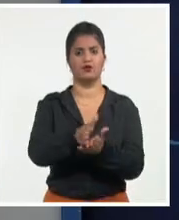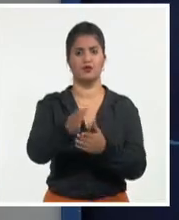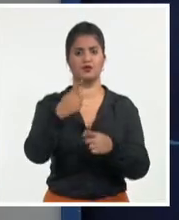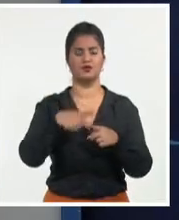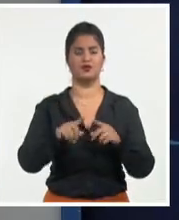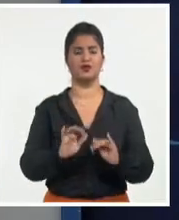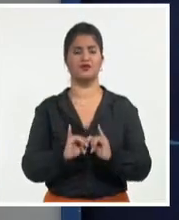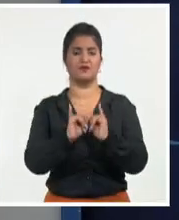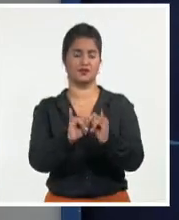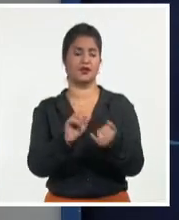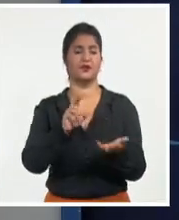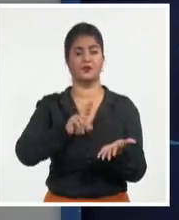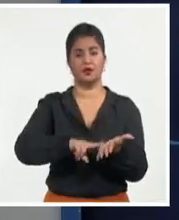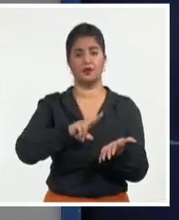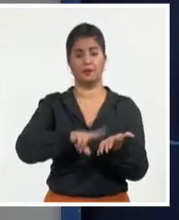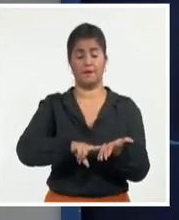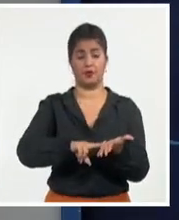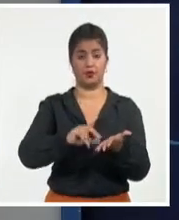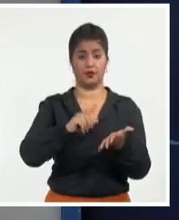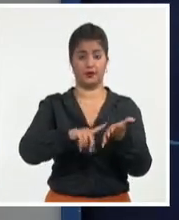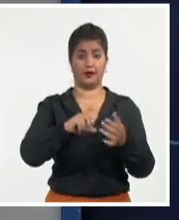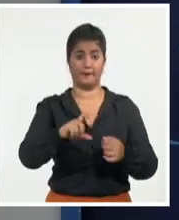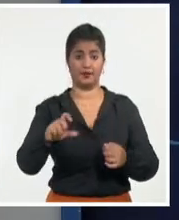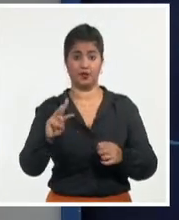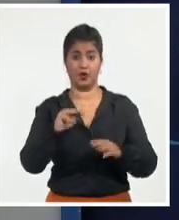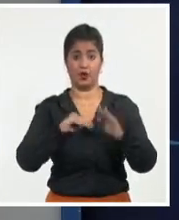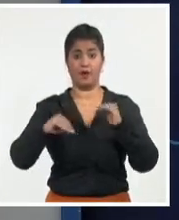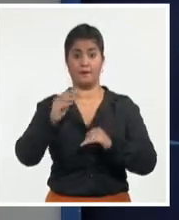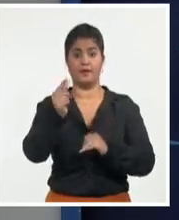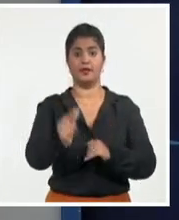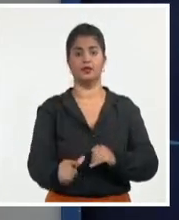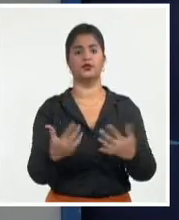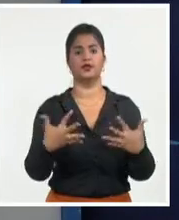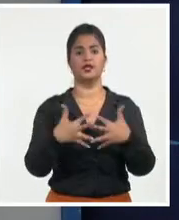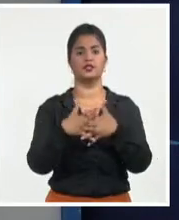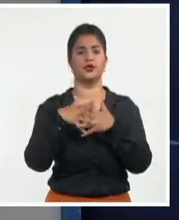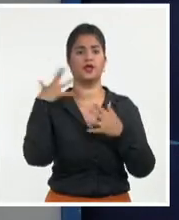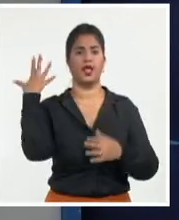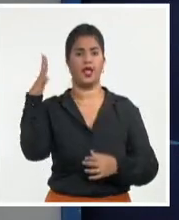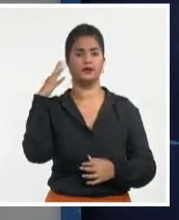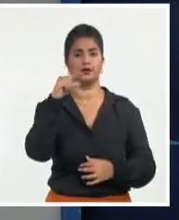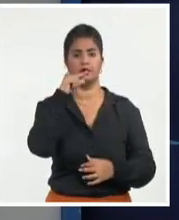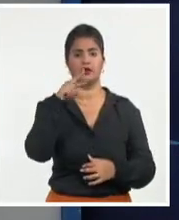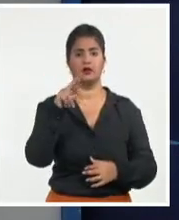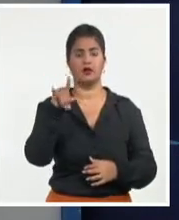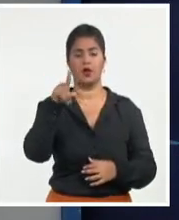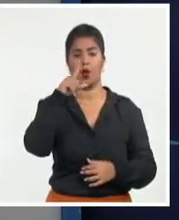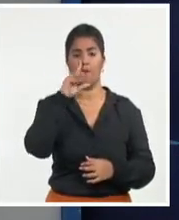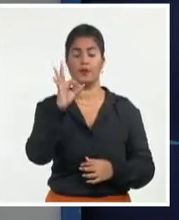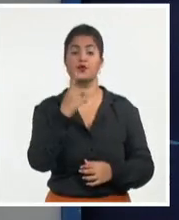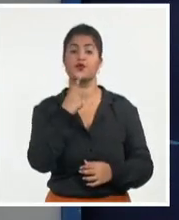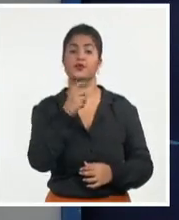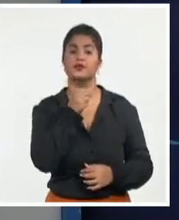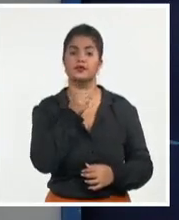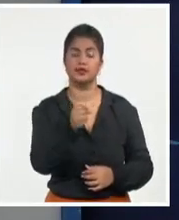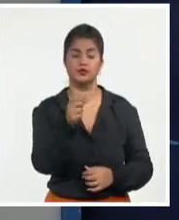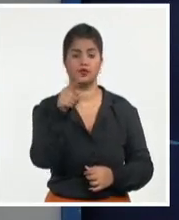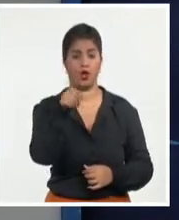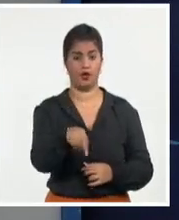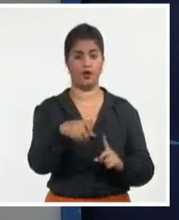Informaciones. El miembro del Buró Político y ministro de Relaciones Exteriores de la República de Cuba, Bruno Rodríguez Parrilla, denunció hoy en Twitter